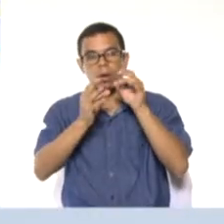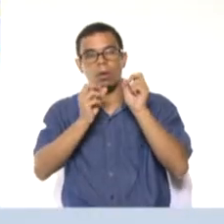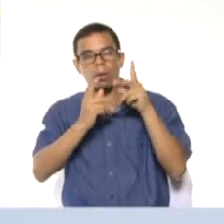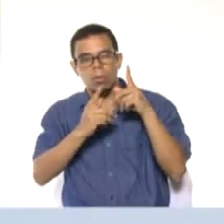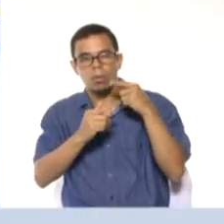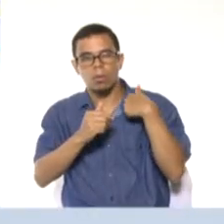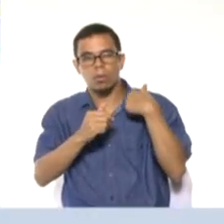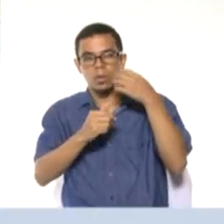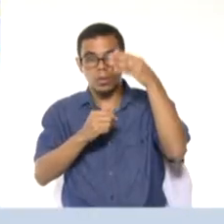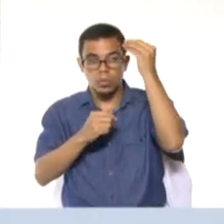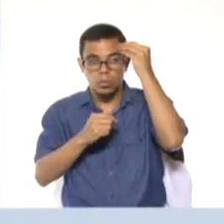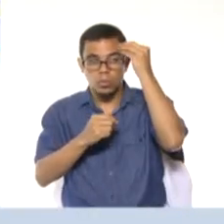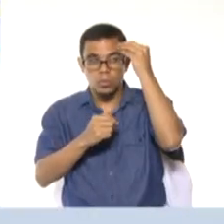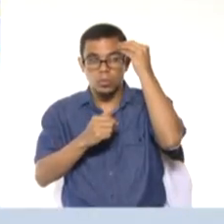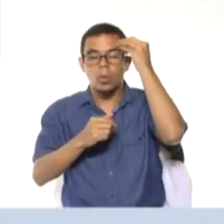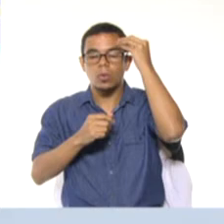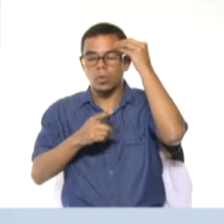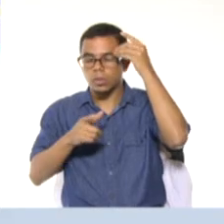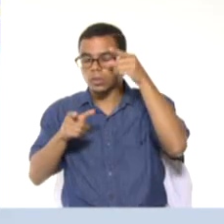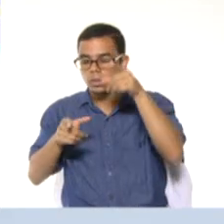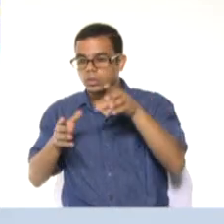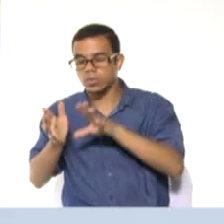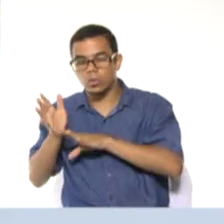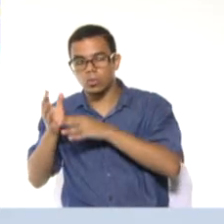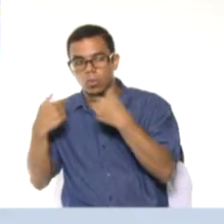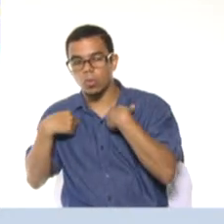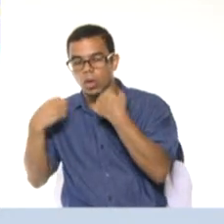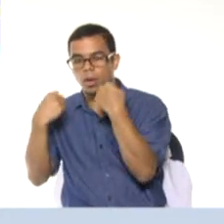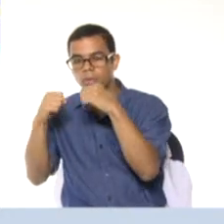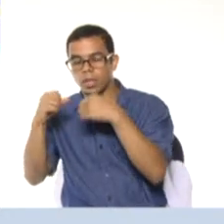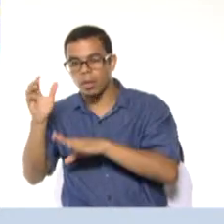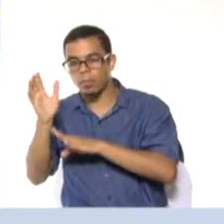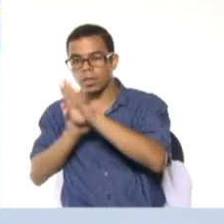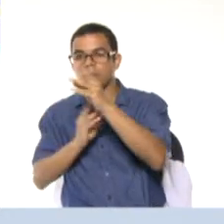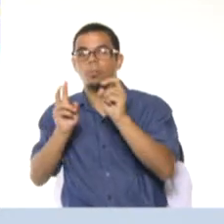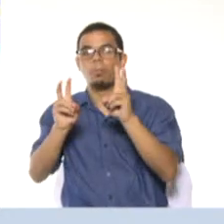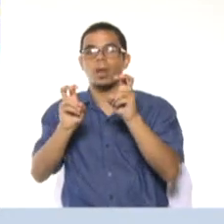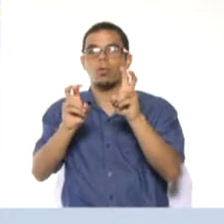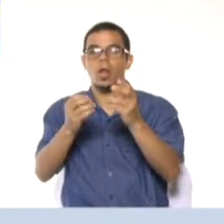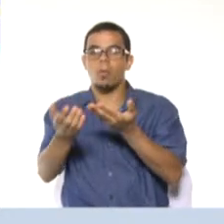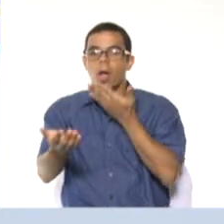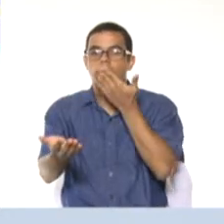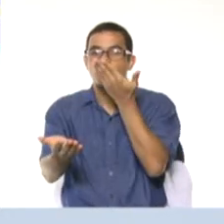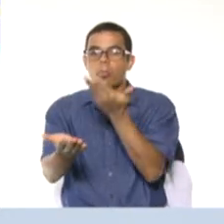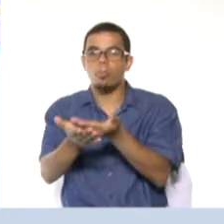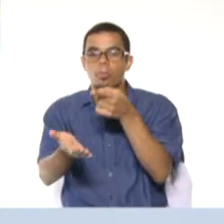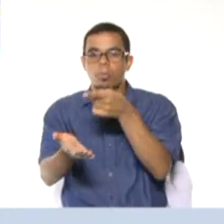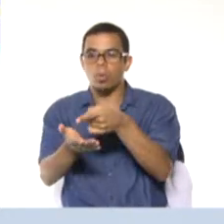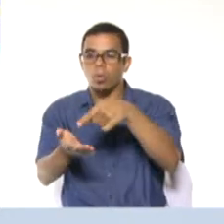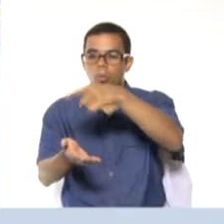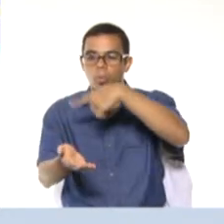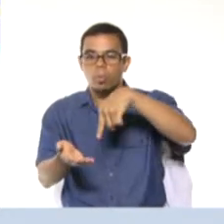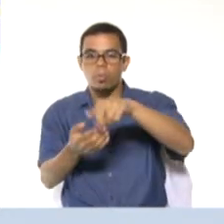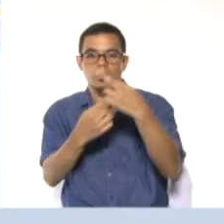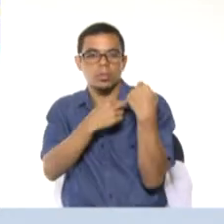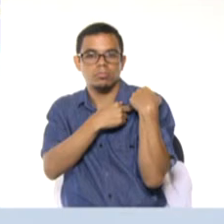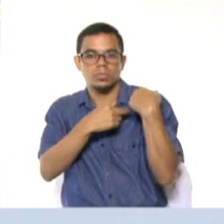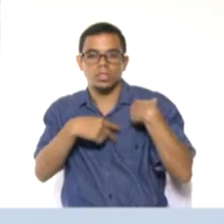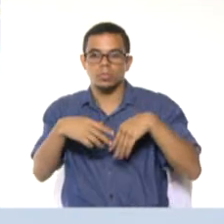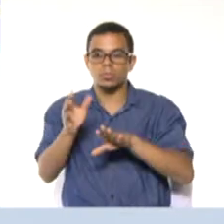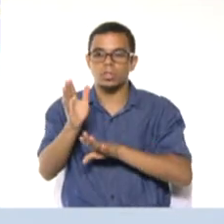la localidad, en la comunidad, para el desarrollo de nuevas propuestas dentro de cada una de las